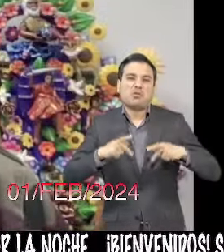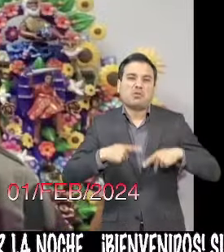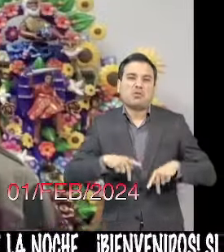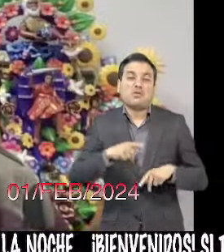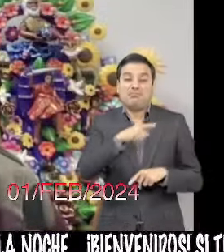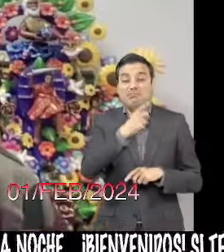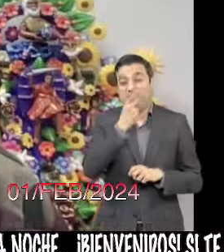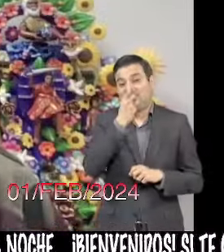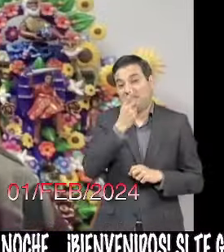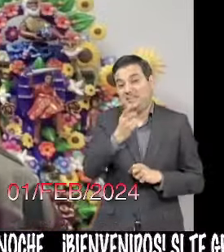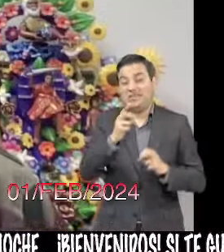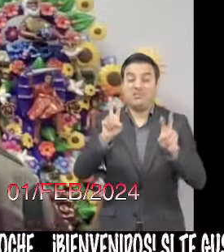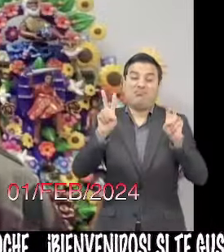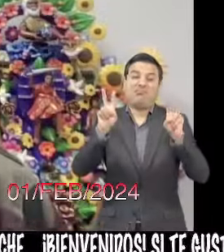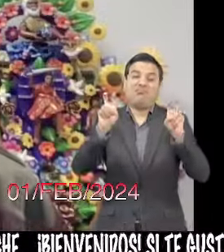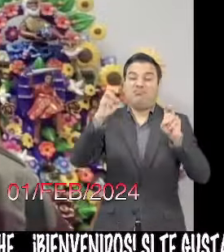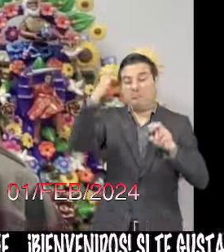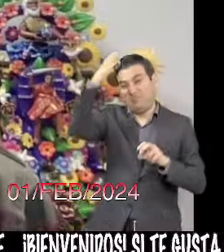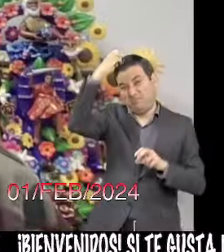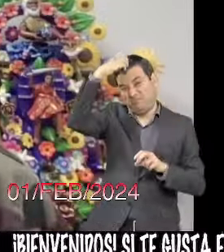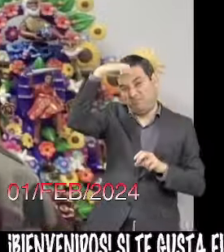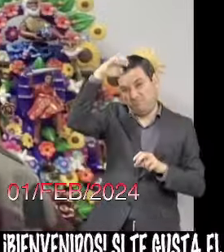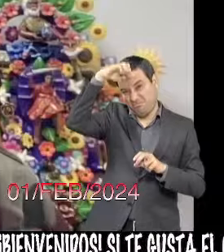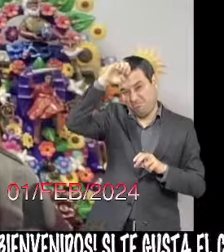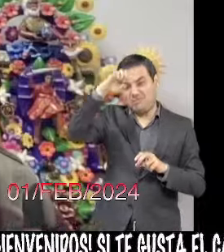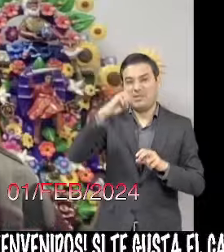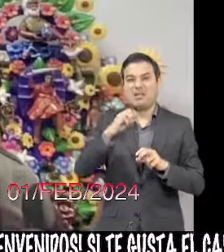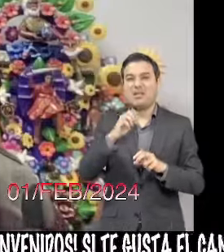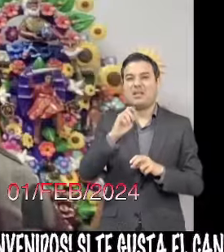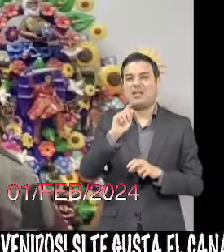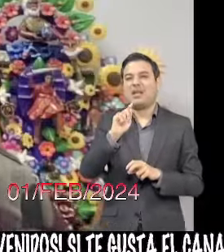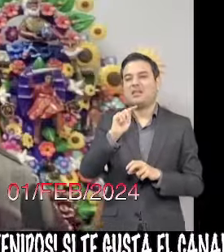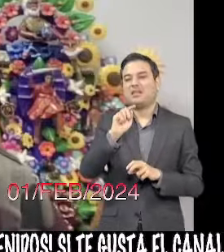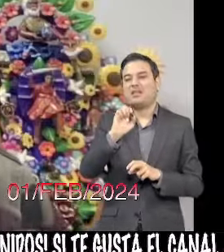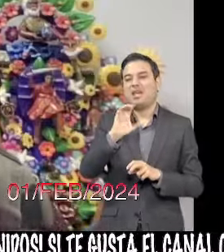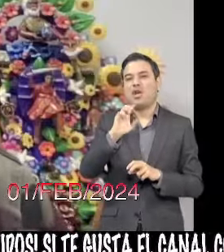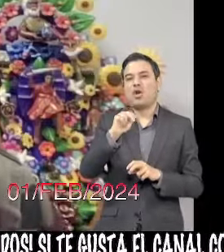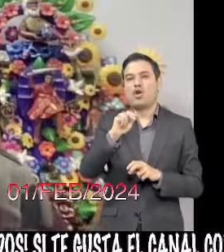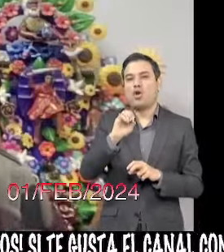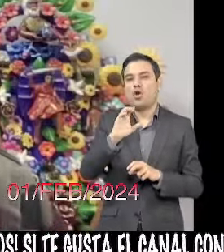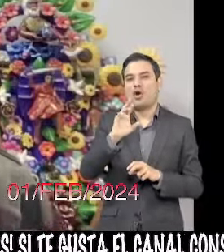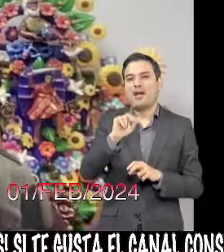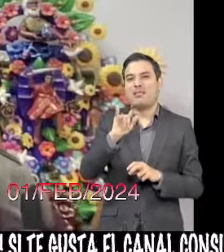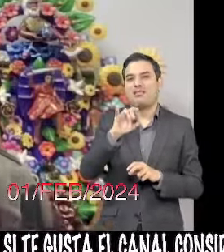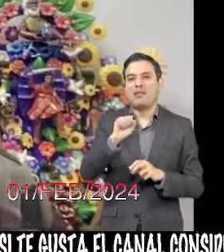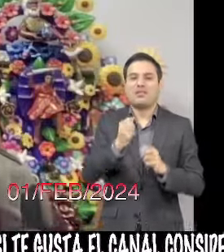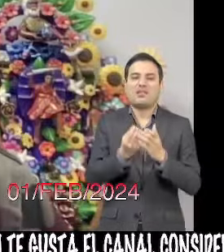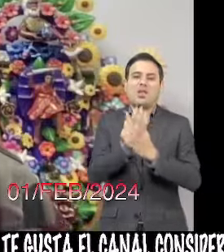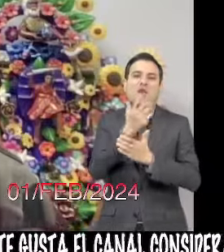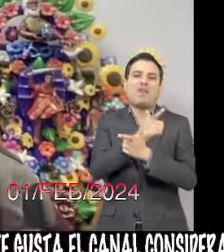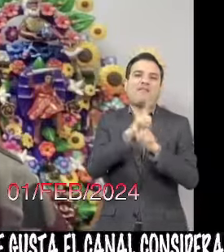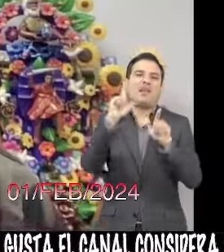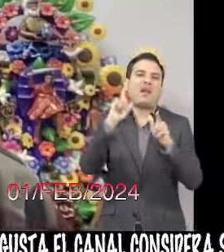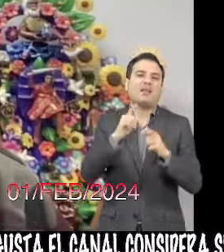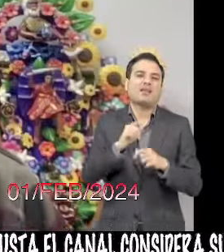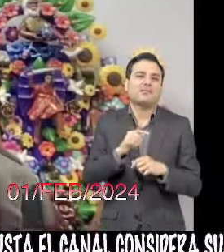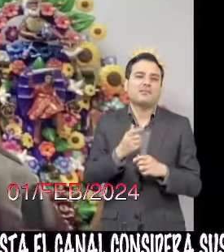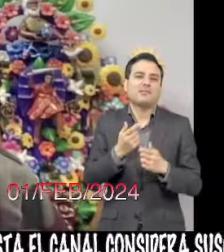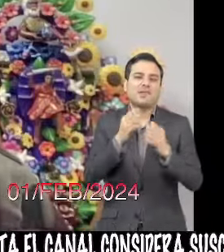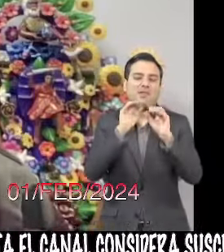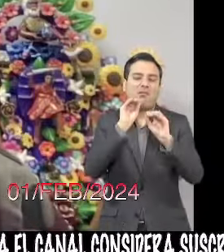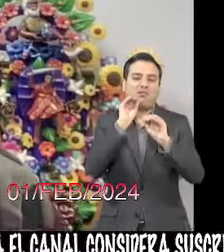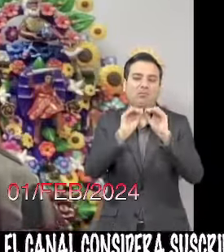expertos, tecnócratas, neoliberales, que solamente replican modelos que ya fueron